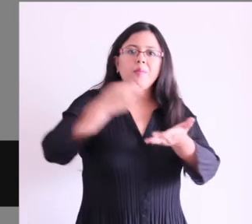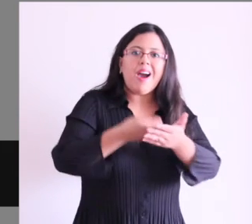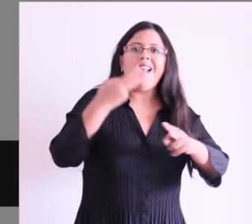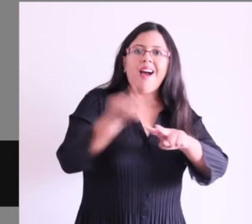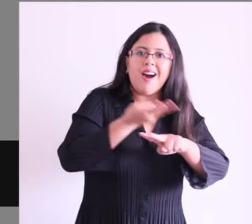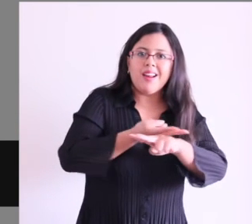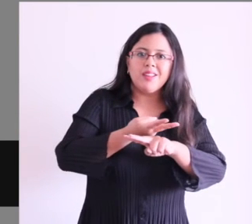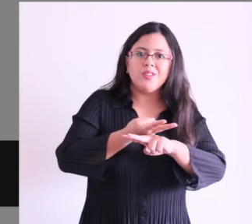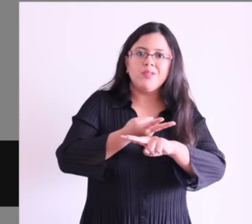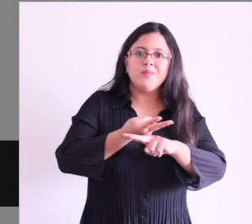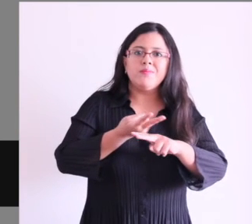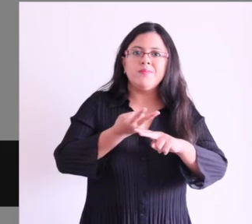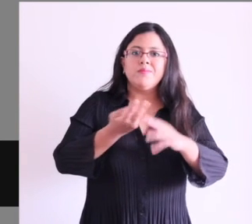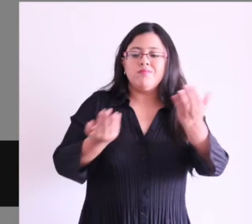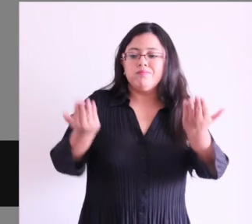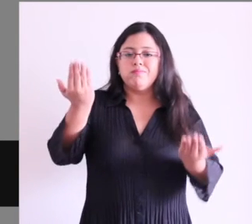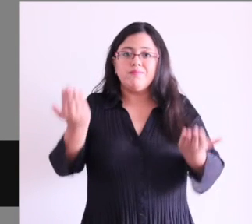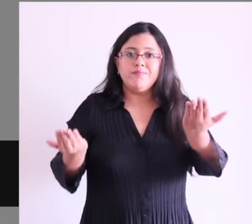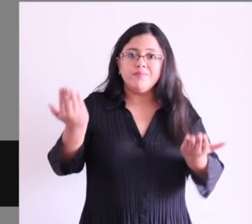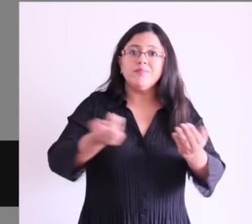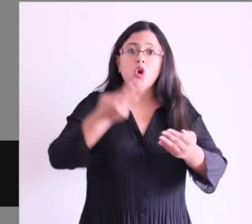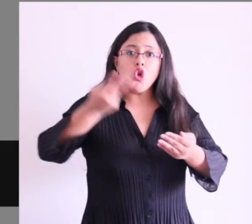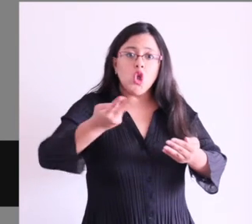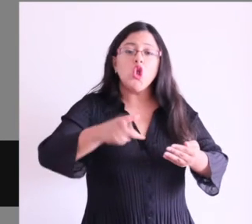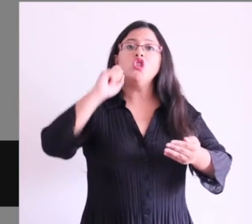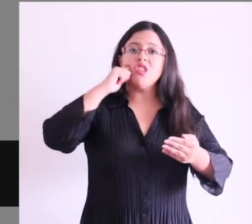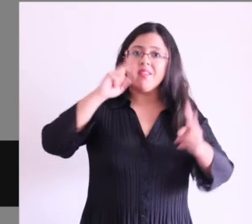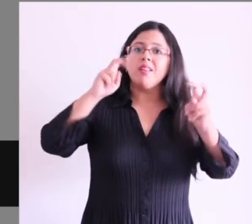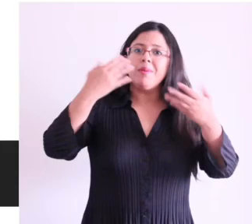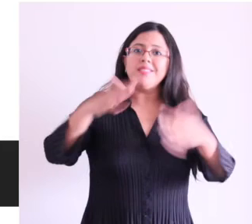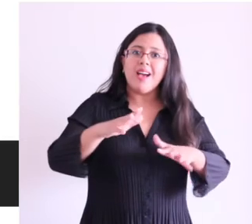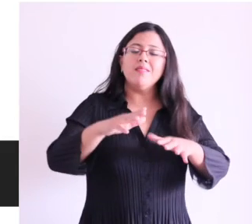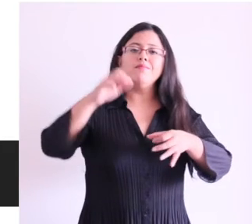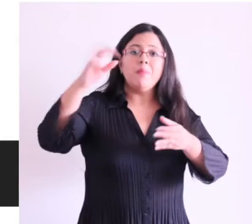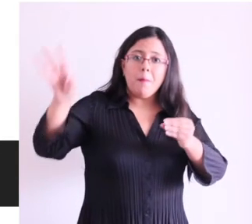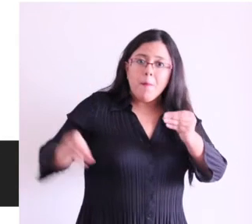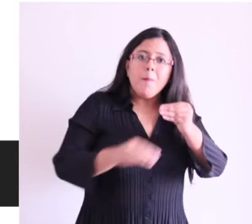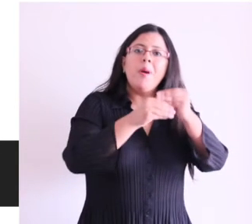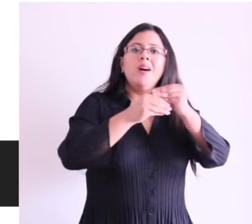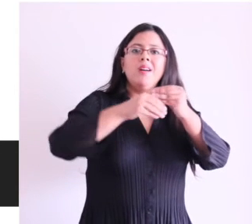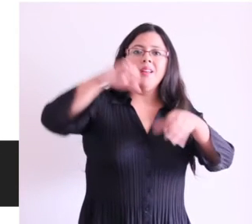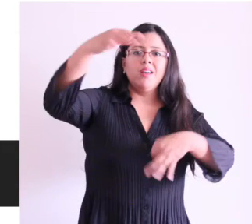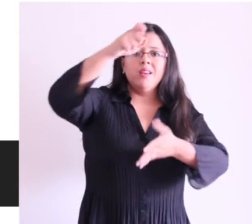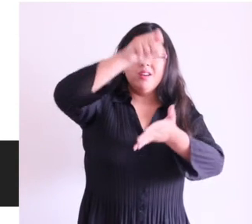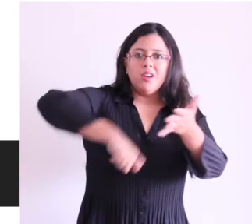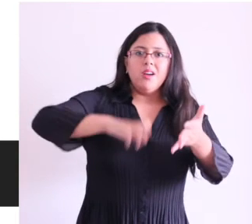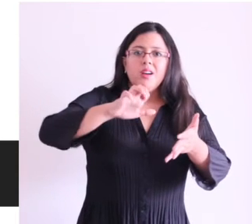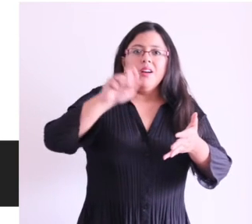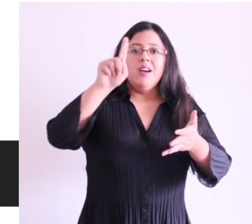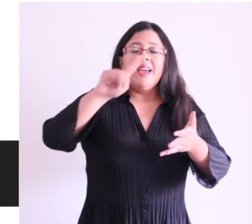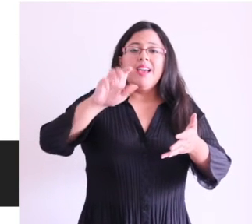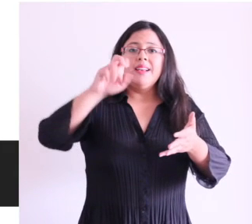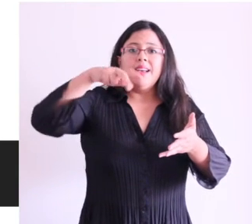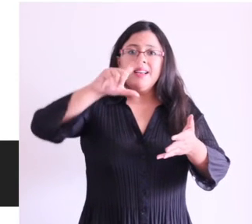determinado por ese arriendo. Estos dos elementos son de la esencia de este contrato. Y además podemos encontrar